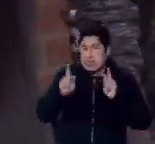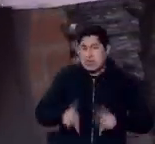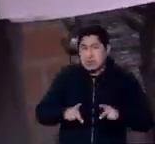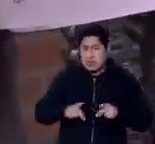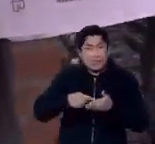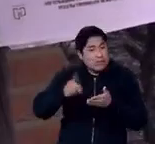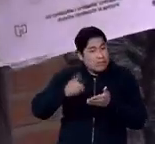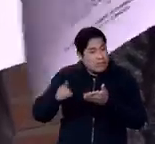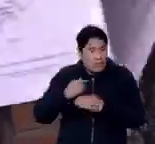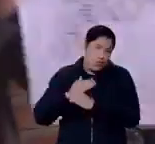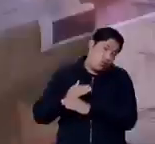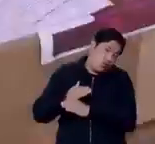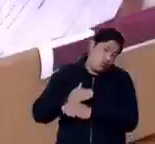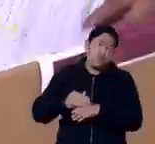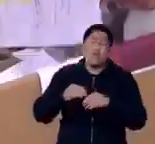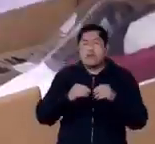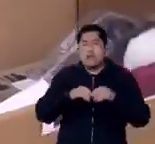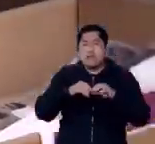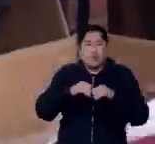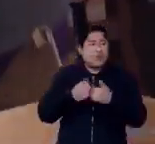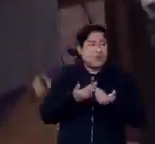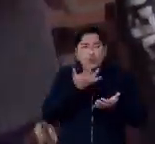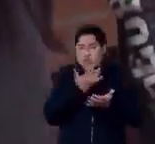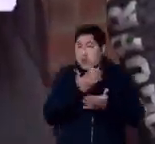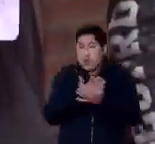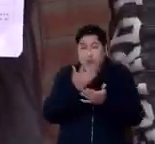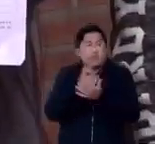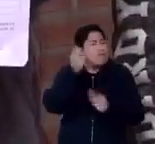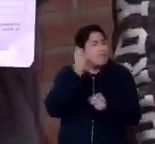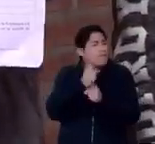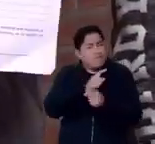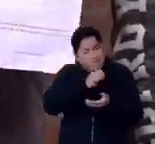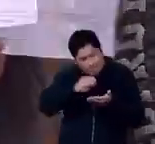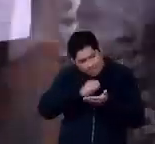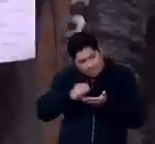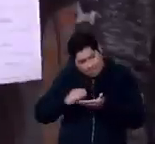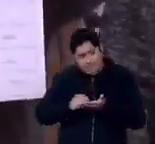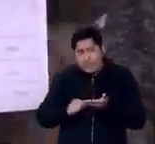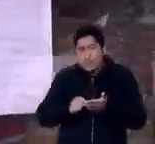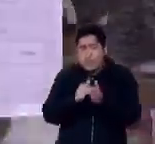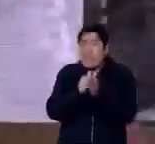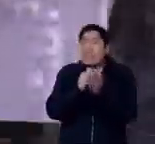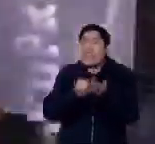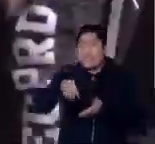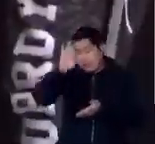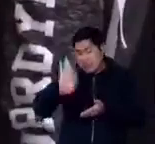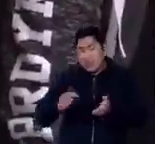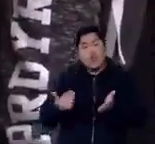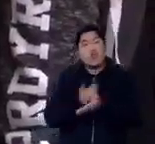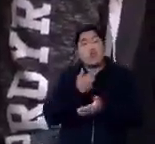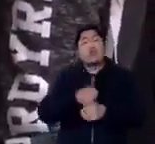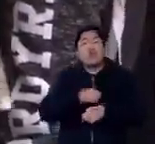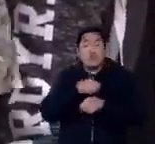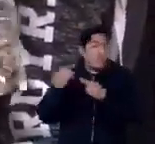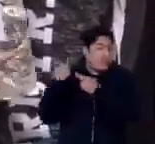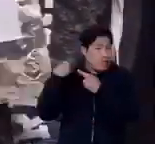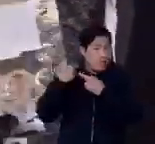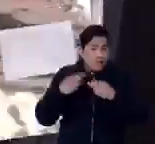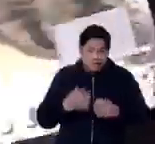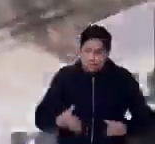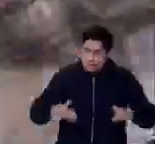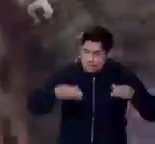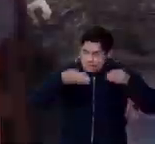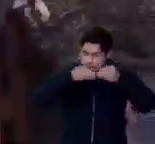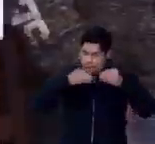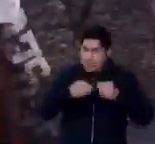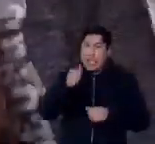personas, habilitadas e inhabilitadas, formulario de verificación del correcto llenado del acta, el acta de designación de nuevos jurados, los sobres de seguridad